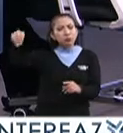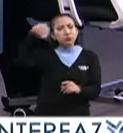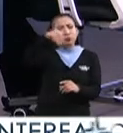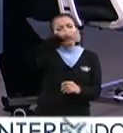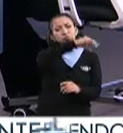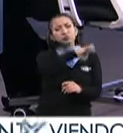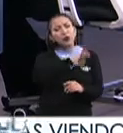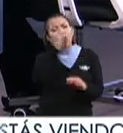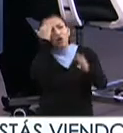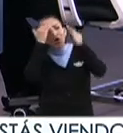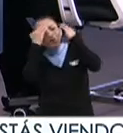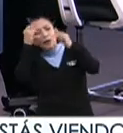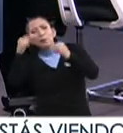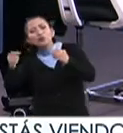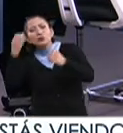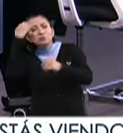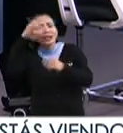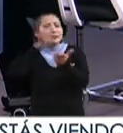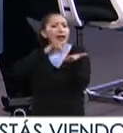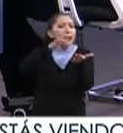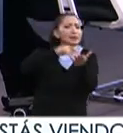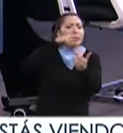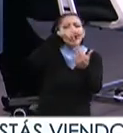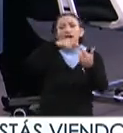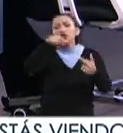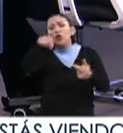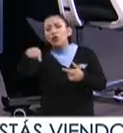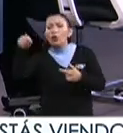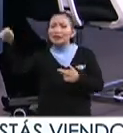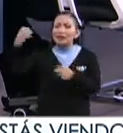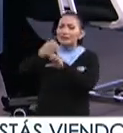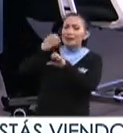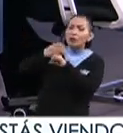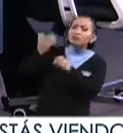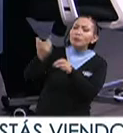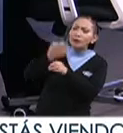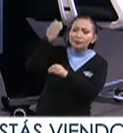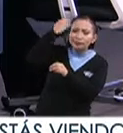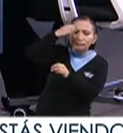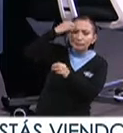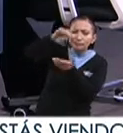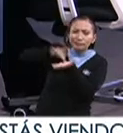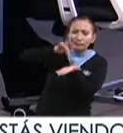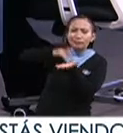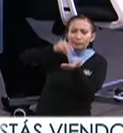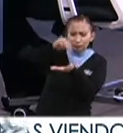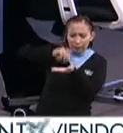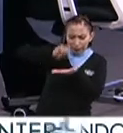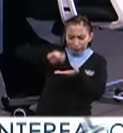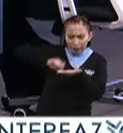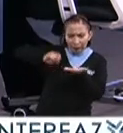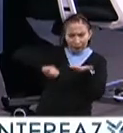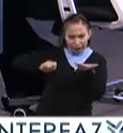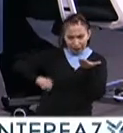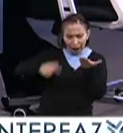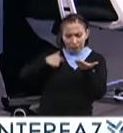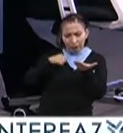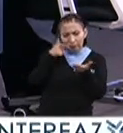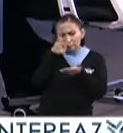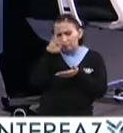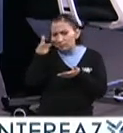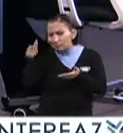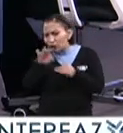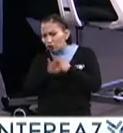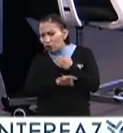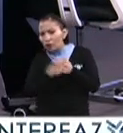tengo la posibilidad de conocer mucho las experiencias regionales y estatales, y entonces voy haciendo como mi bitácora,